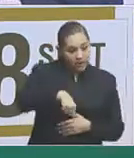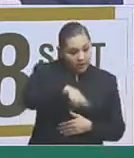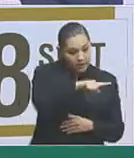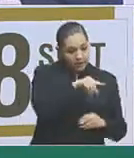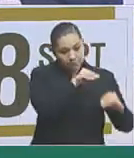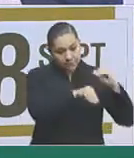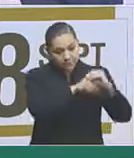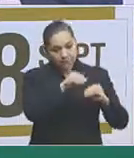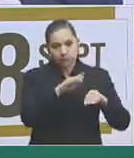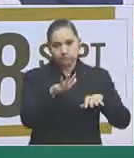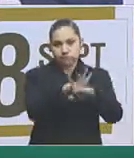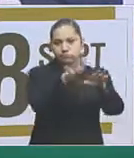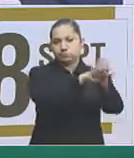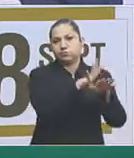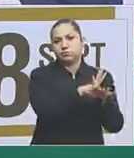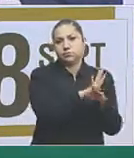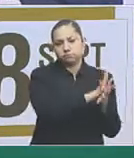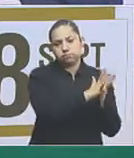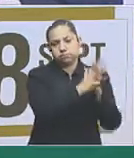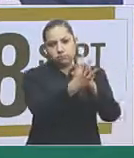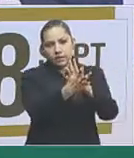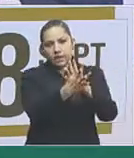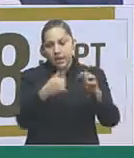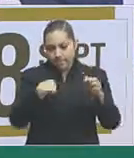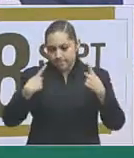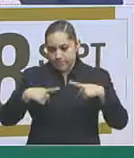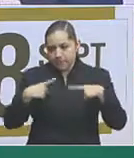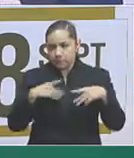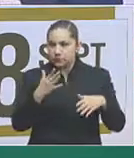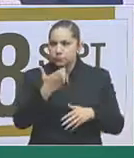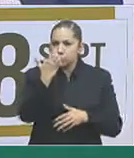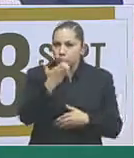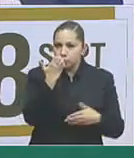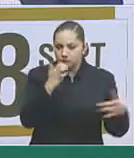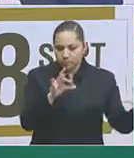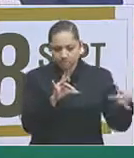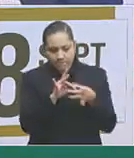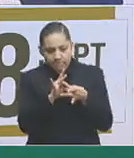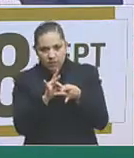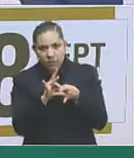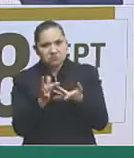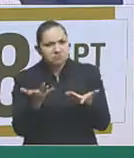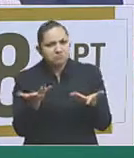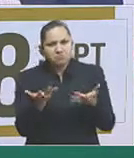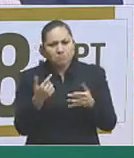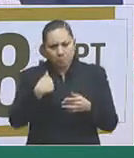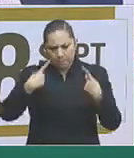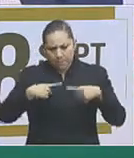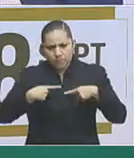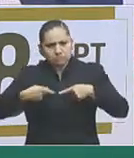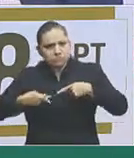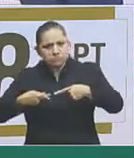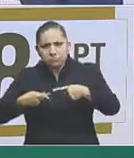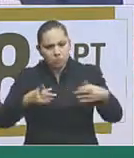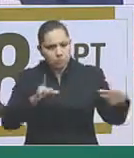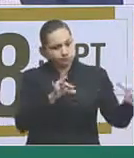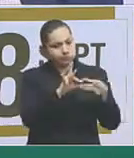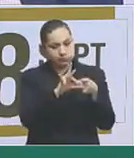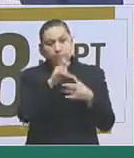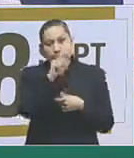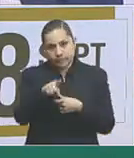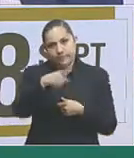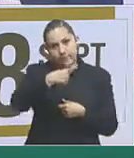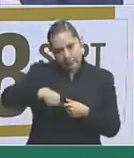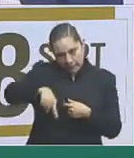de los seres humanos supera por consiguiente la capacidad de respuesta de la democracia y de los